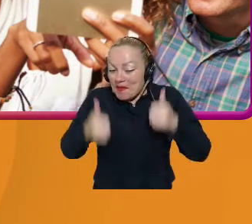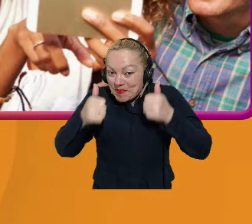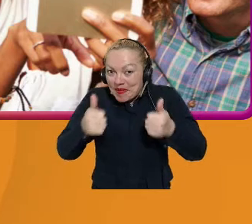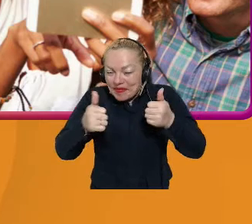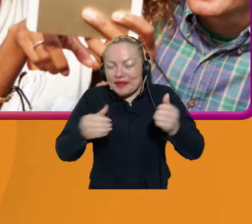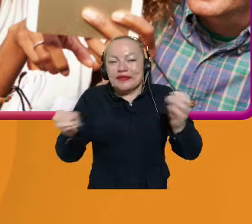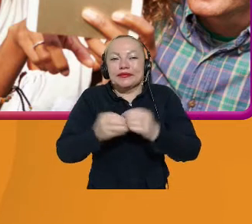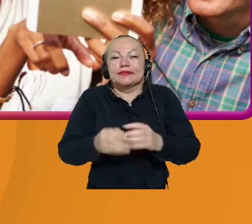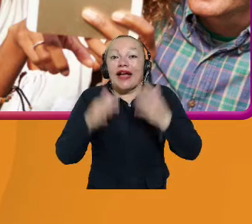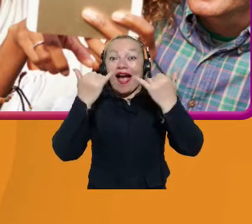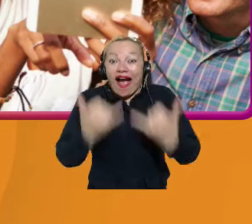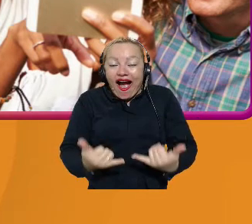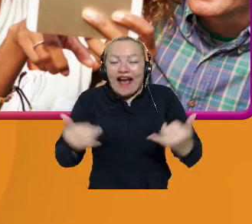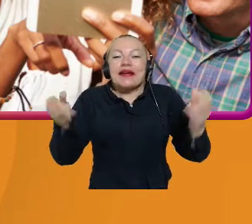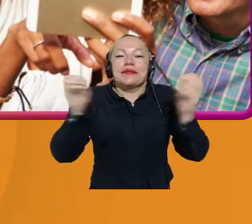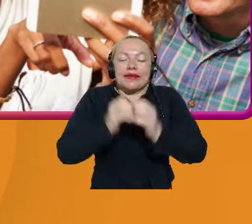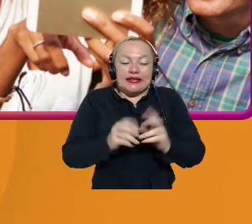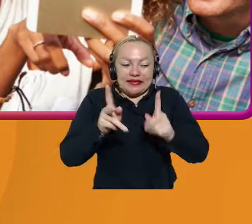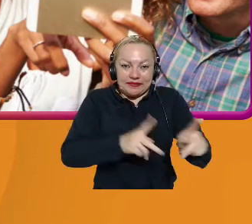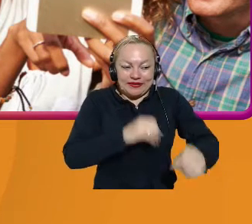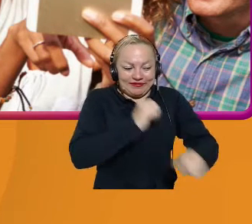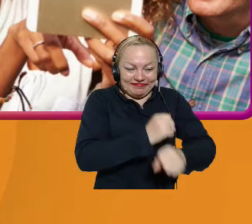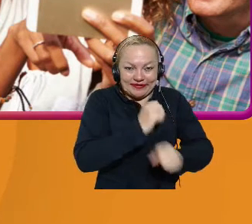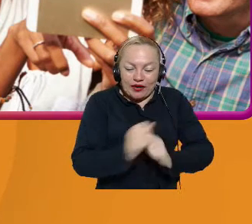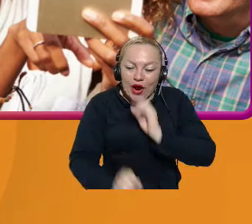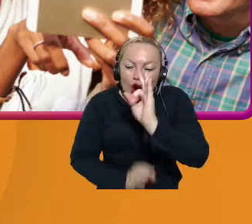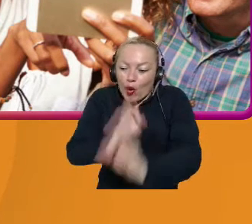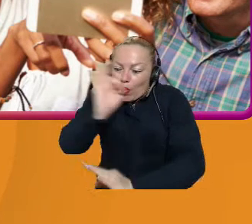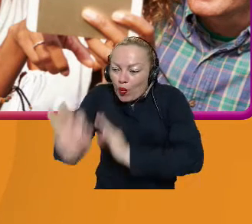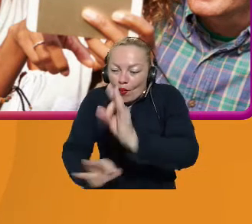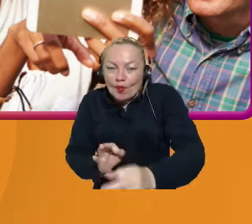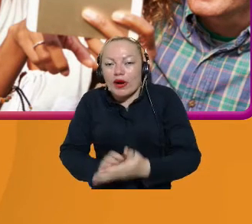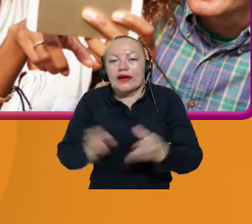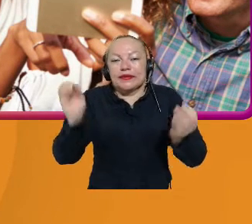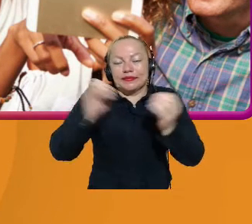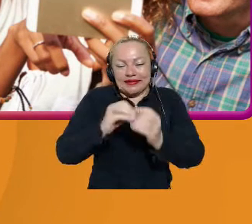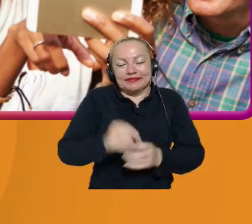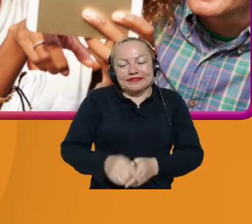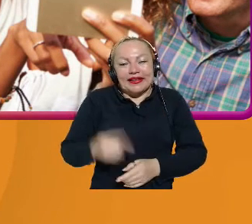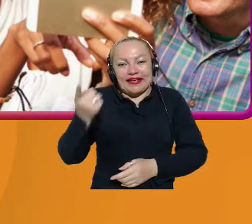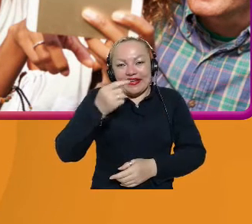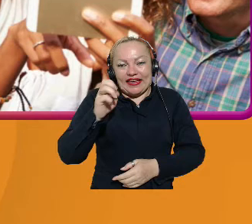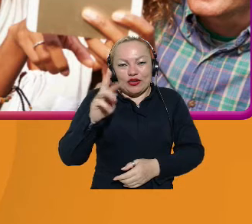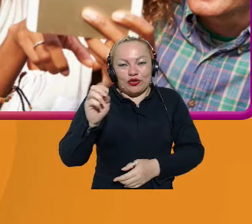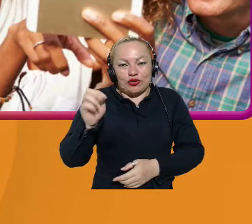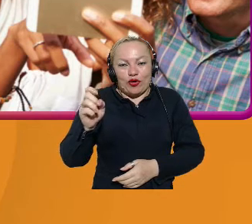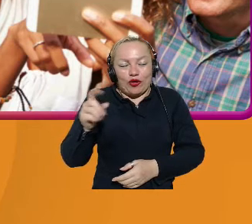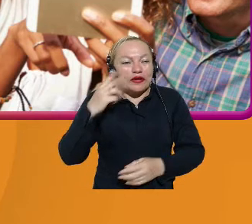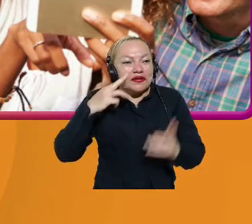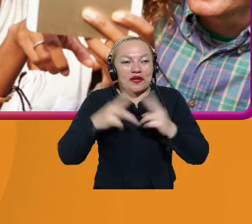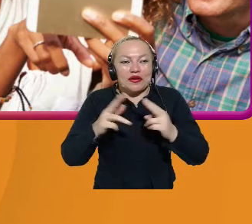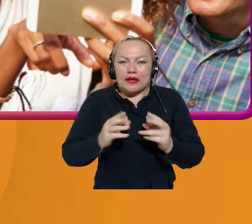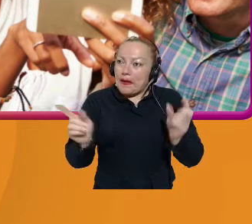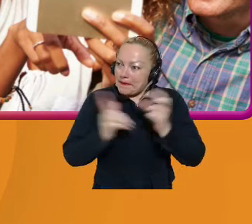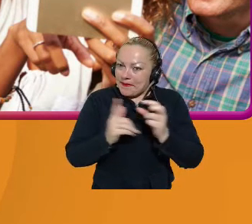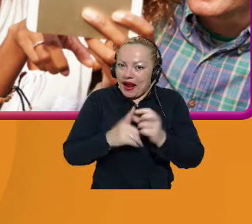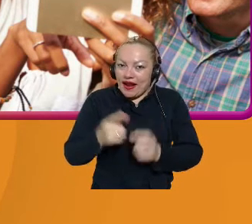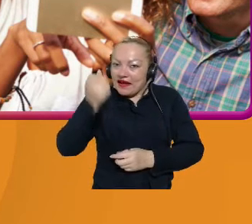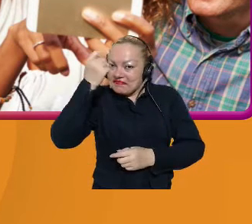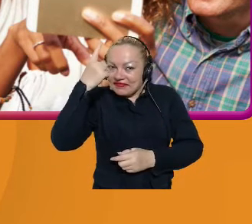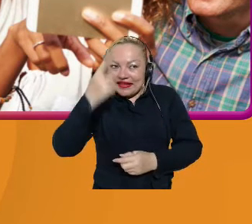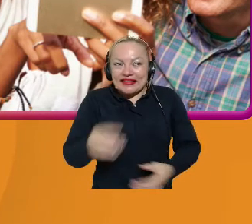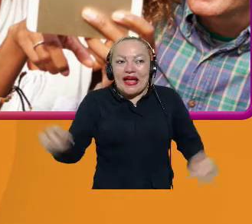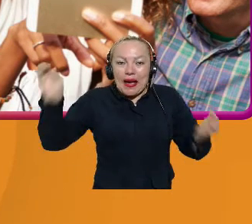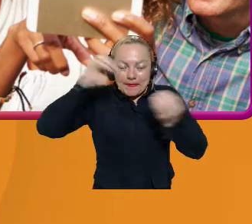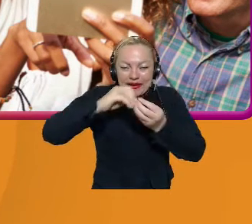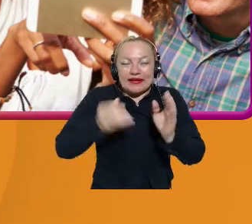este caso, a los que cuidan a los abuelos, que son los gerontólogos. Gerontólogos. Sí, gerontólogos. Aprendí otra palabra. ¿Lo dije bien? ¿Lo dije bien? Sí.